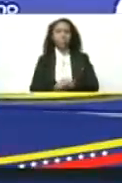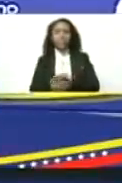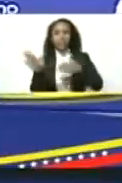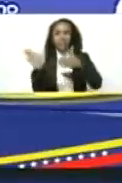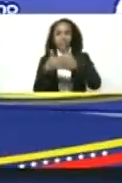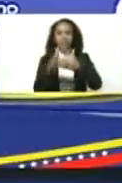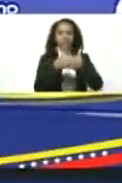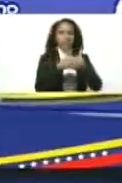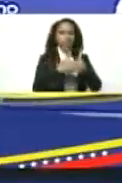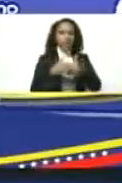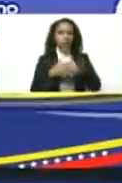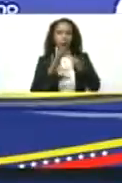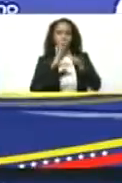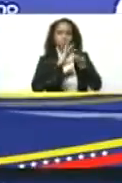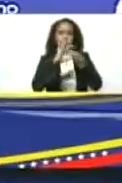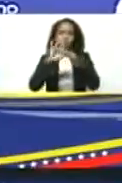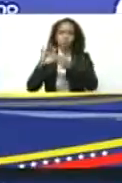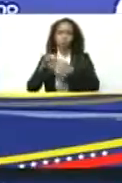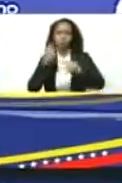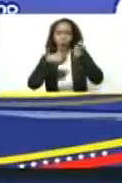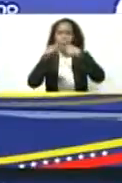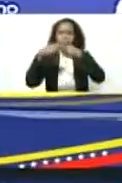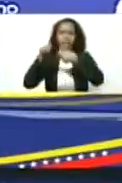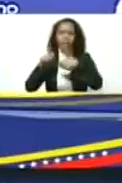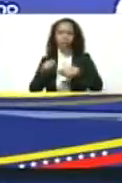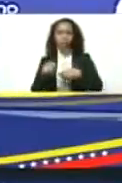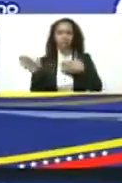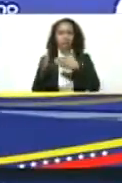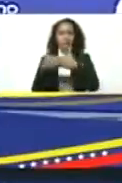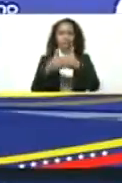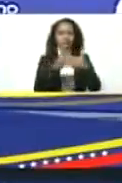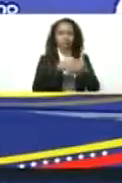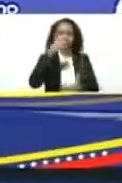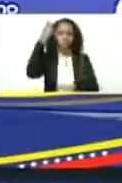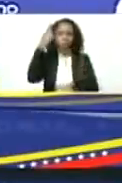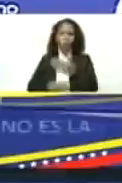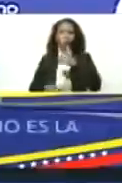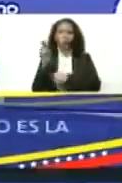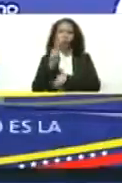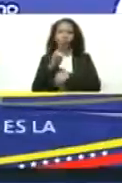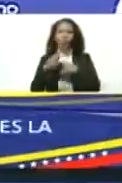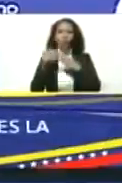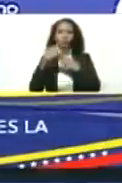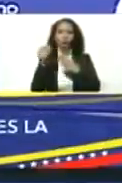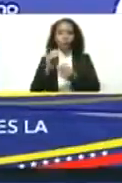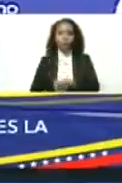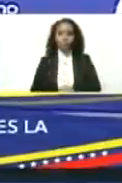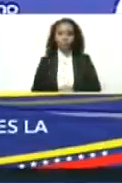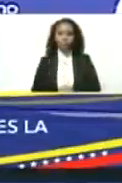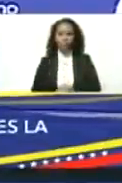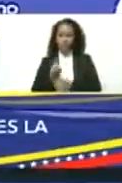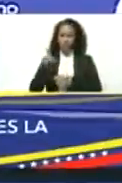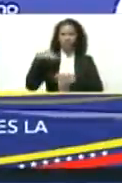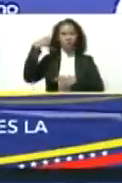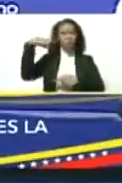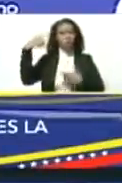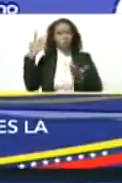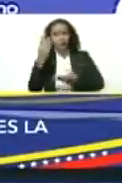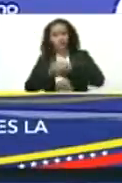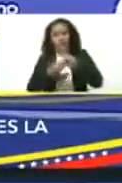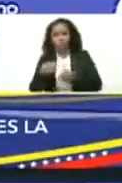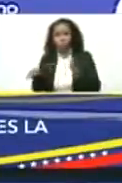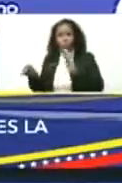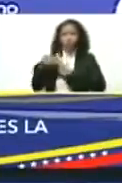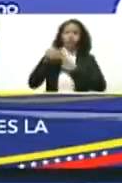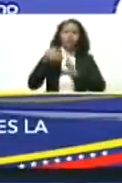todos los vínculos comerciales. Le cerraron y le prohibieron el uso del dólar. Es una locura lo que están haciendo con